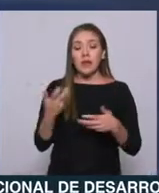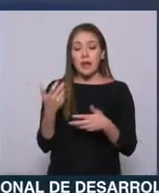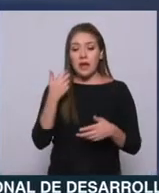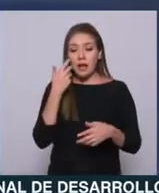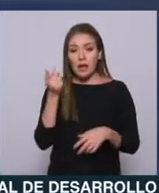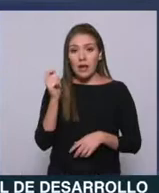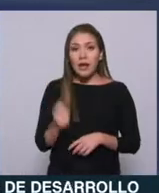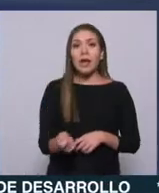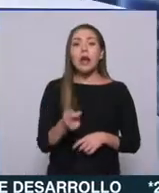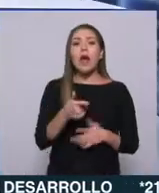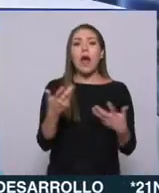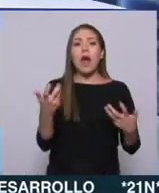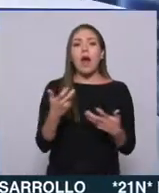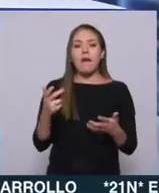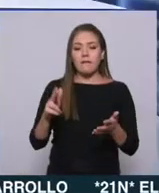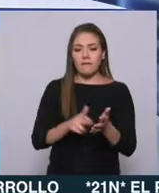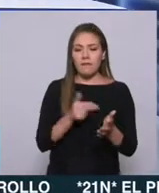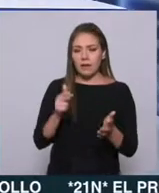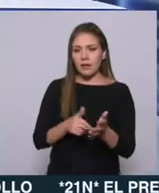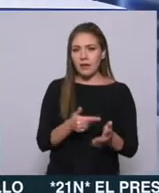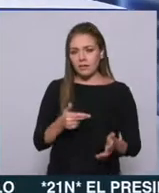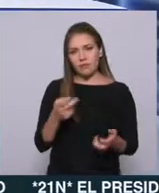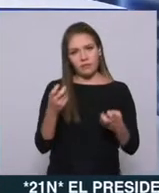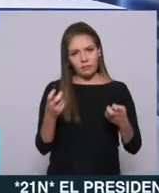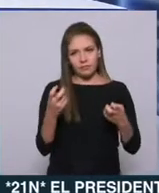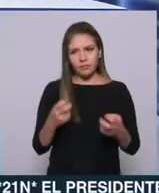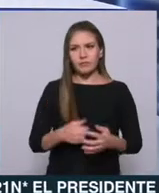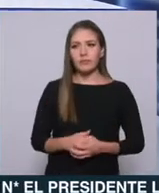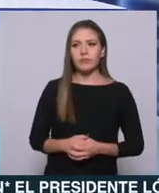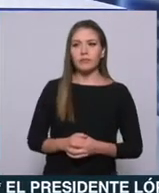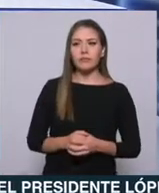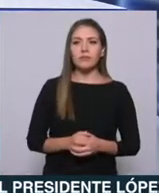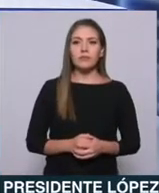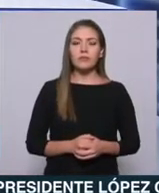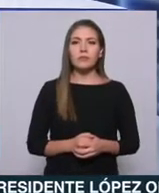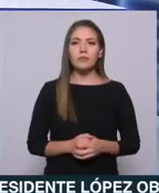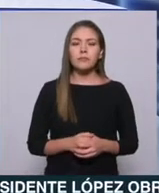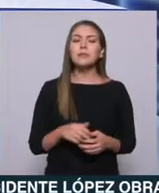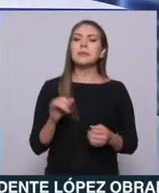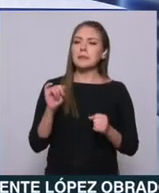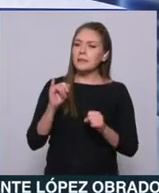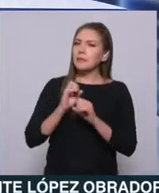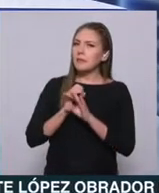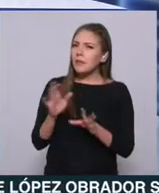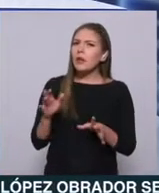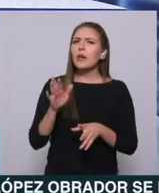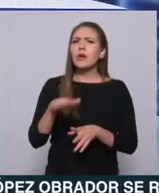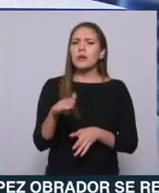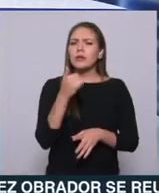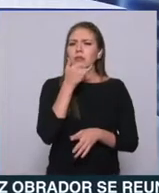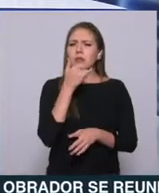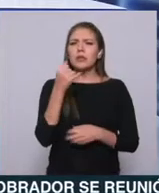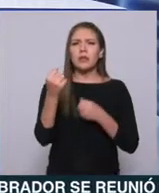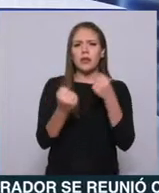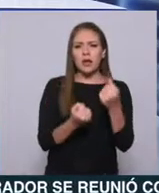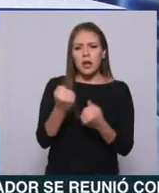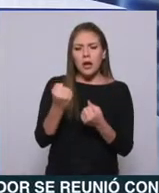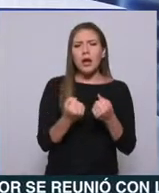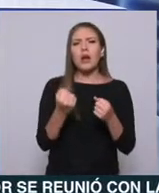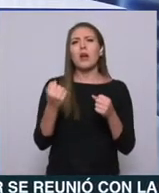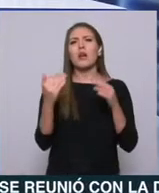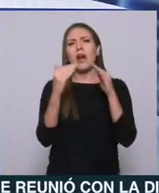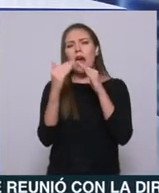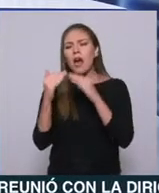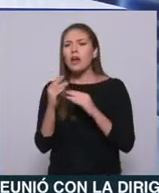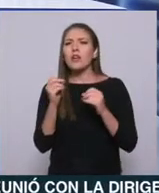el registro. Claro, un representante. Rafael, díganos, los objetos, los bienes, los automóviles que se subastan, ¿se pueden